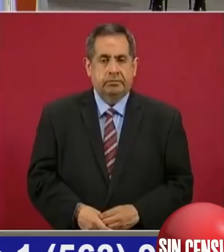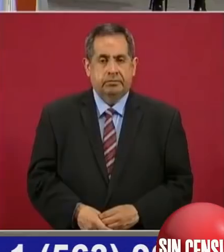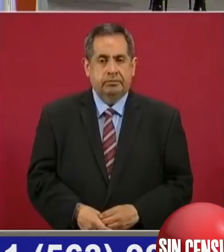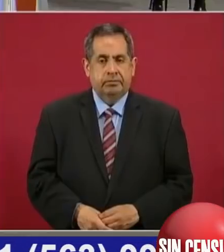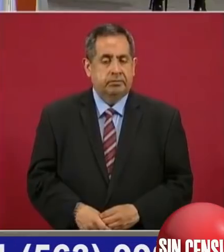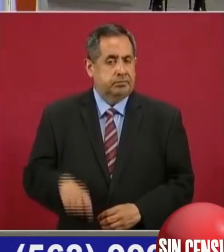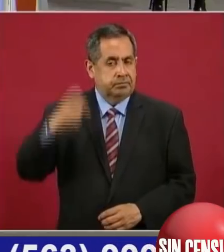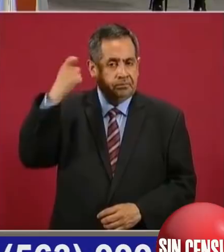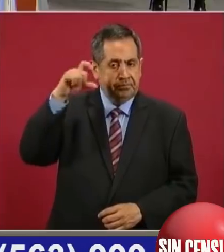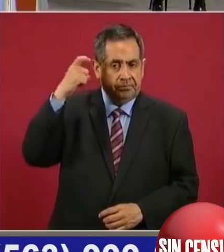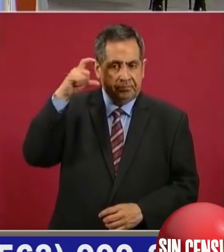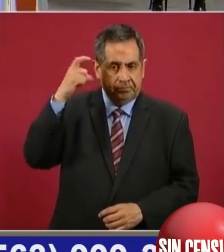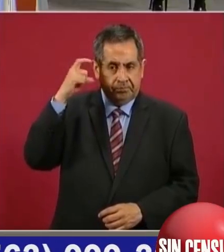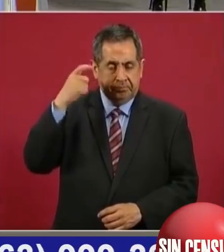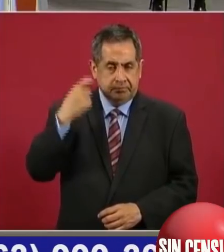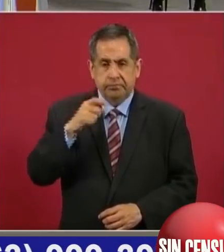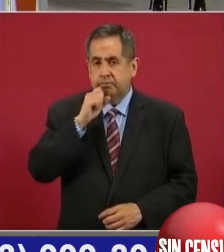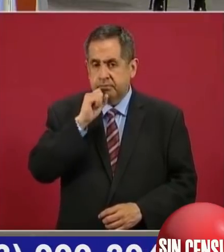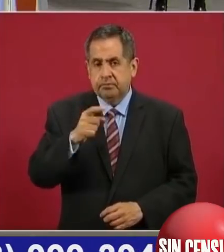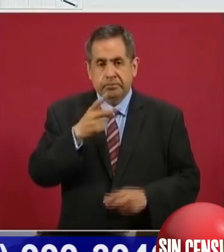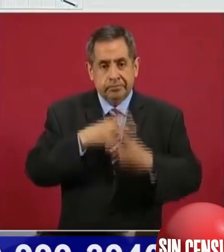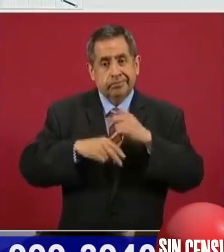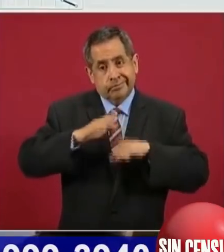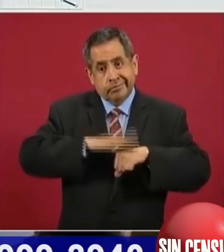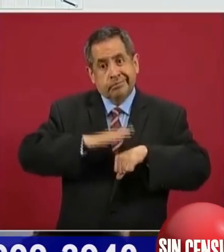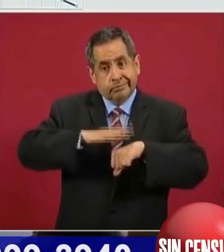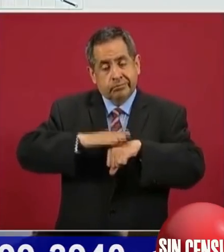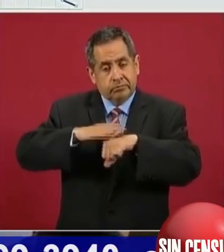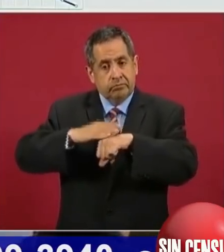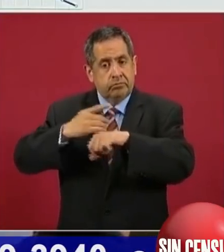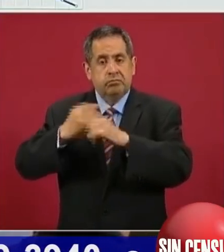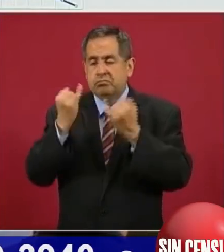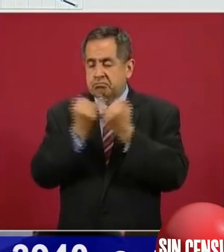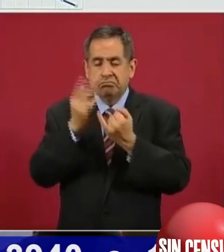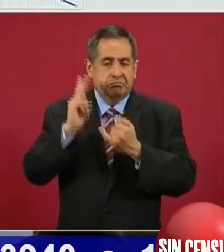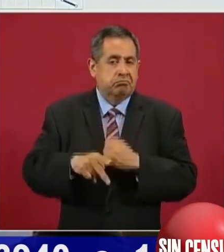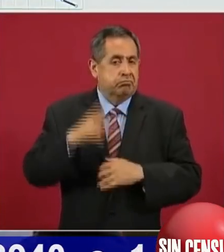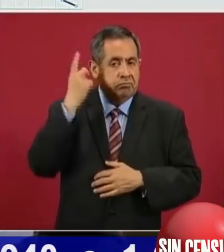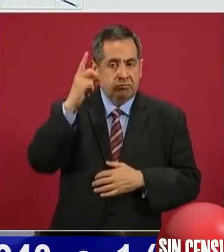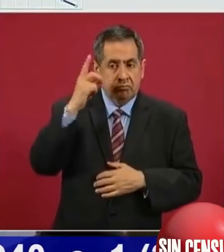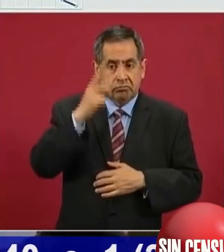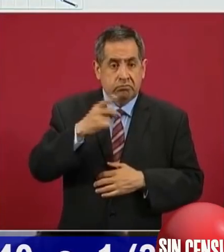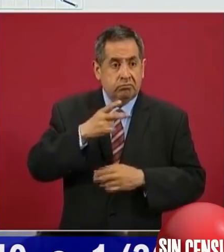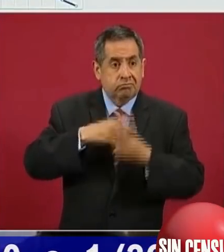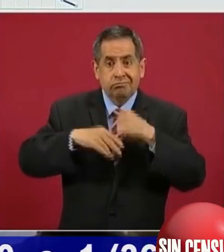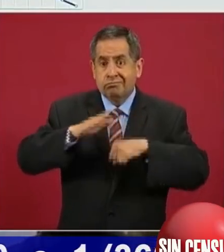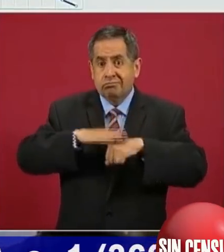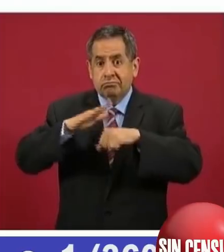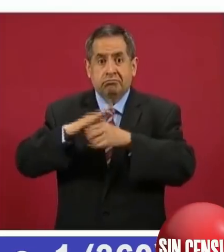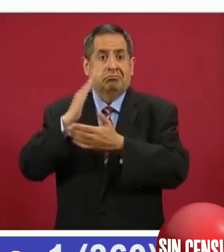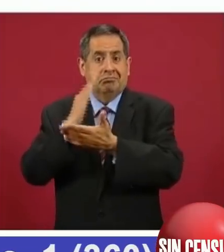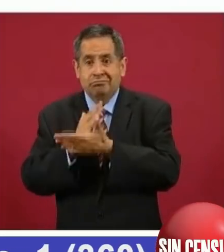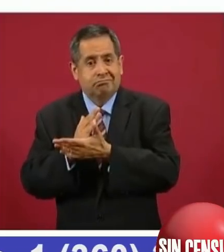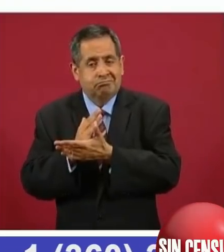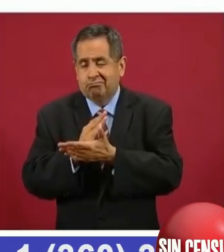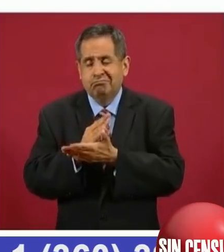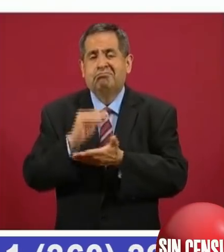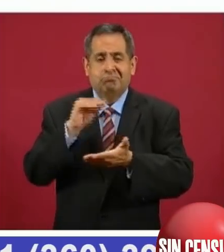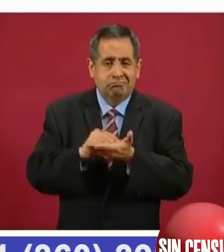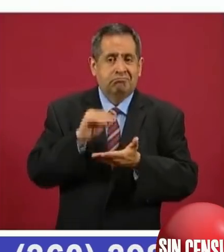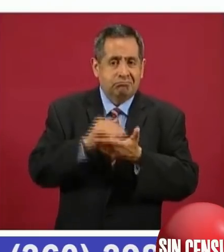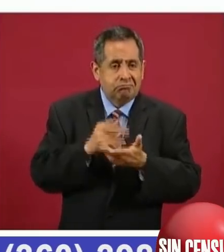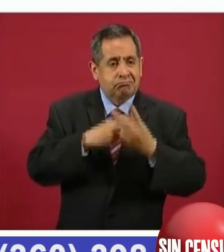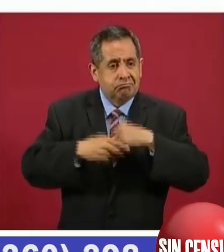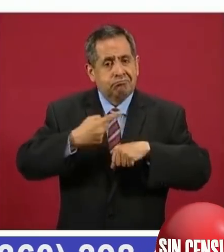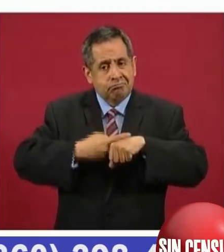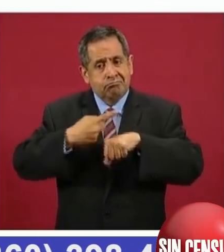Querétaro ha tenido incremento progresivo, es semejante a Durango, no ha detenido su crecimiento de la epidemia, pero desde